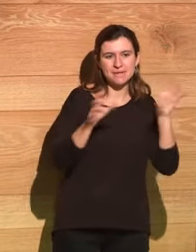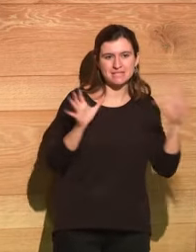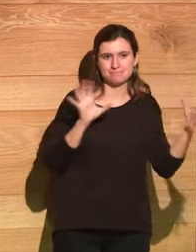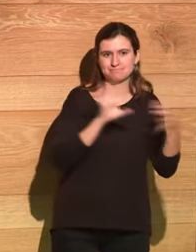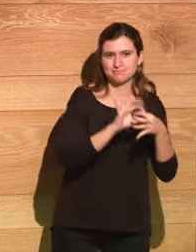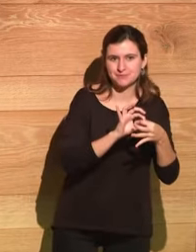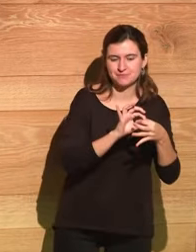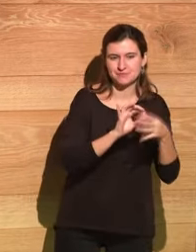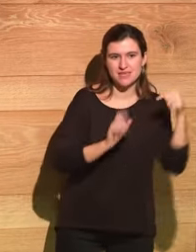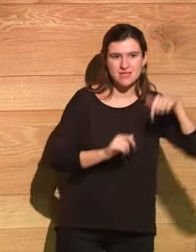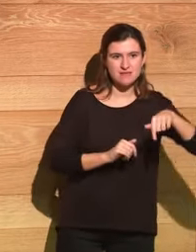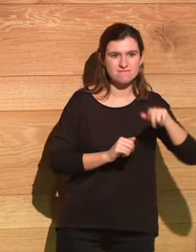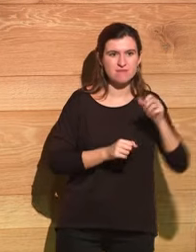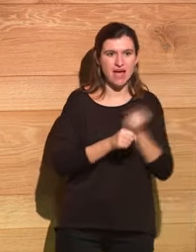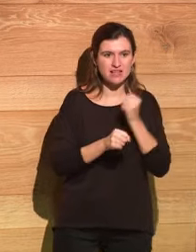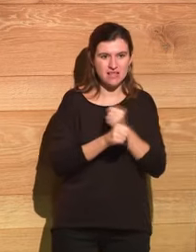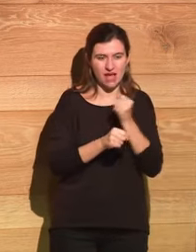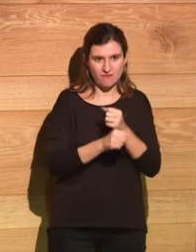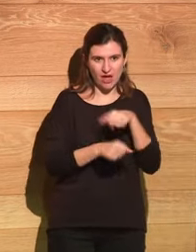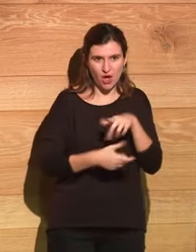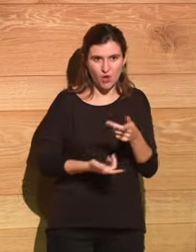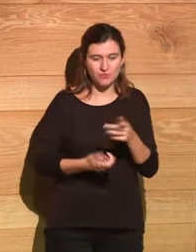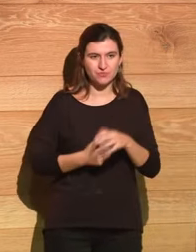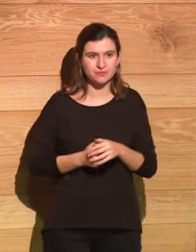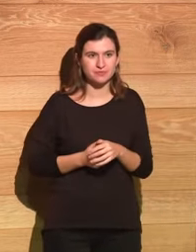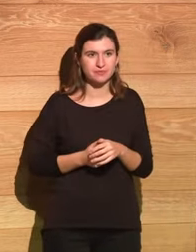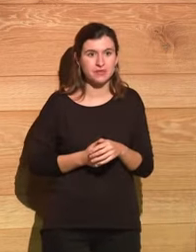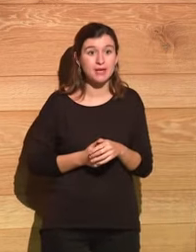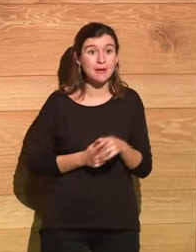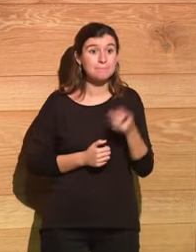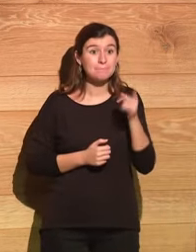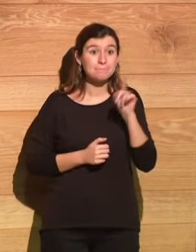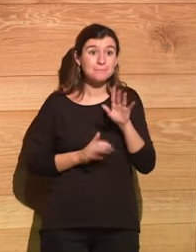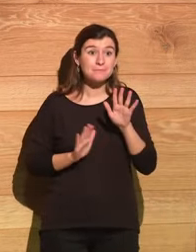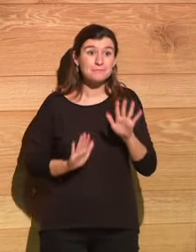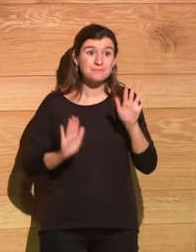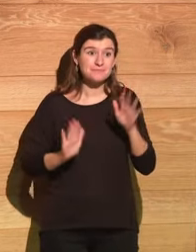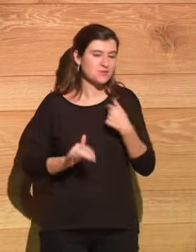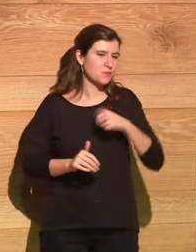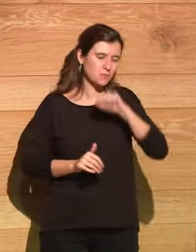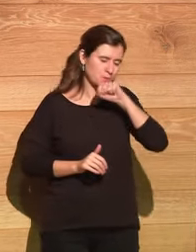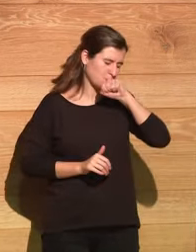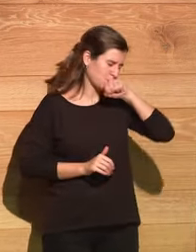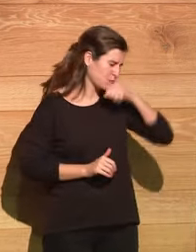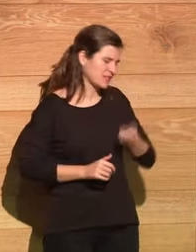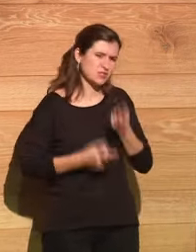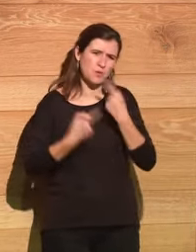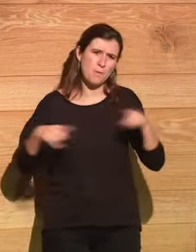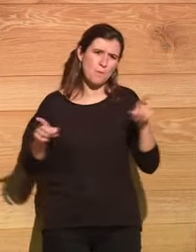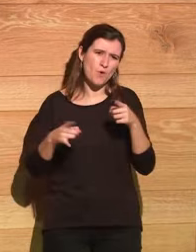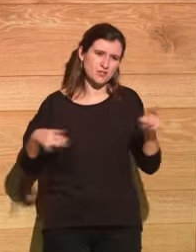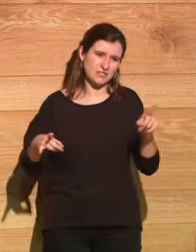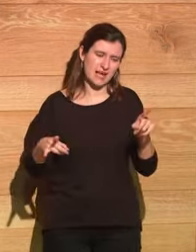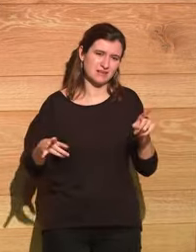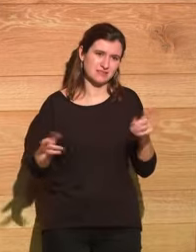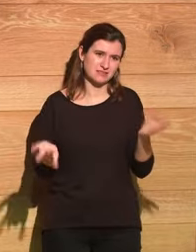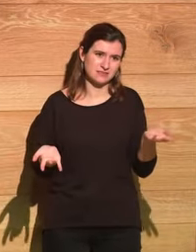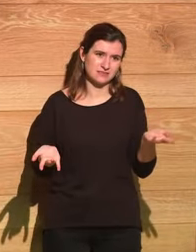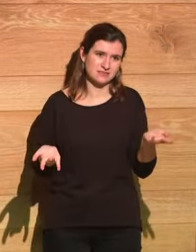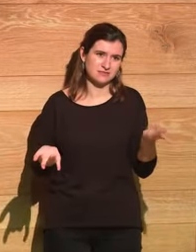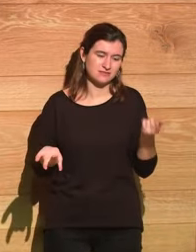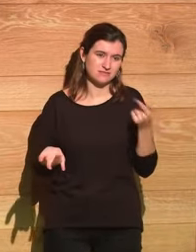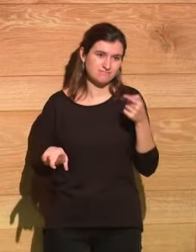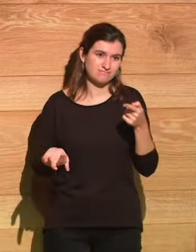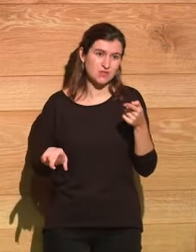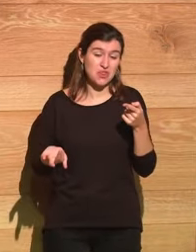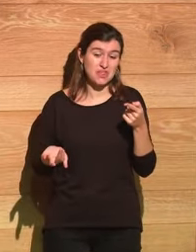actividad profesional, pero tengo una enorme pasión, que es la música. Y he encontrado que hay algo